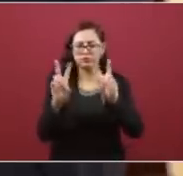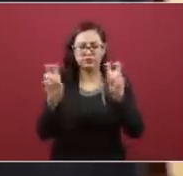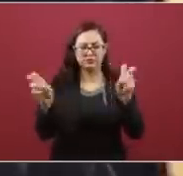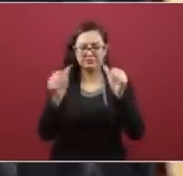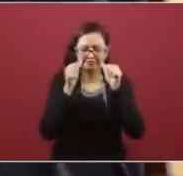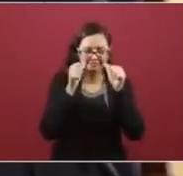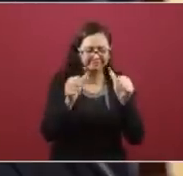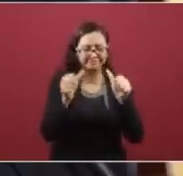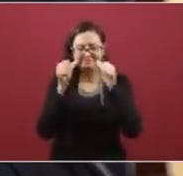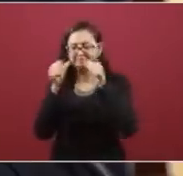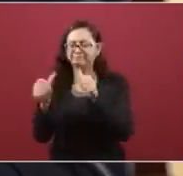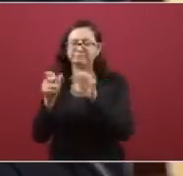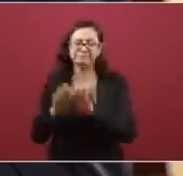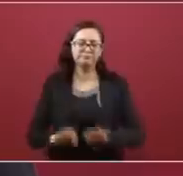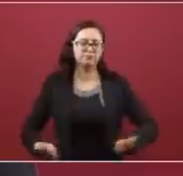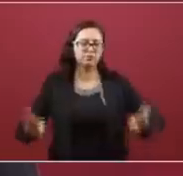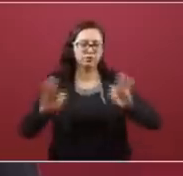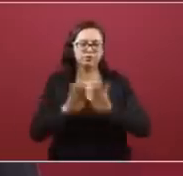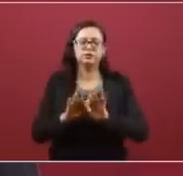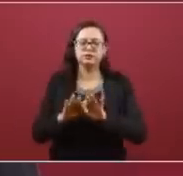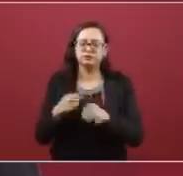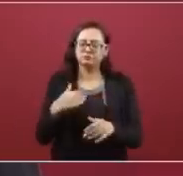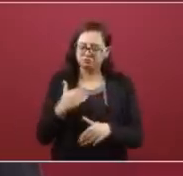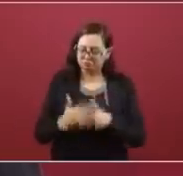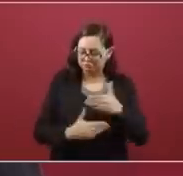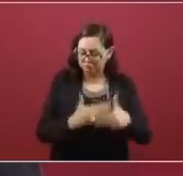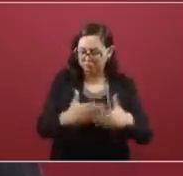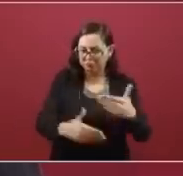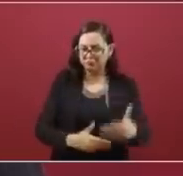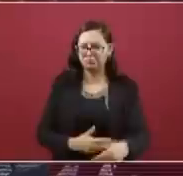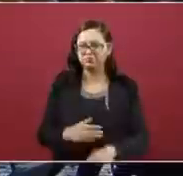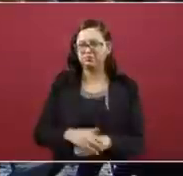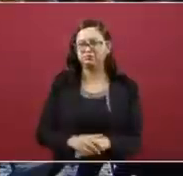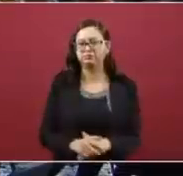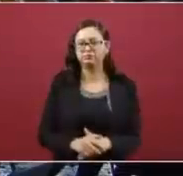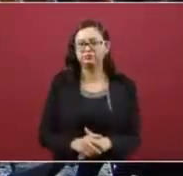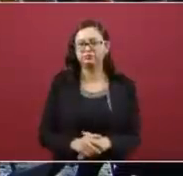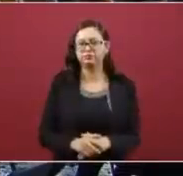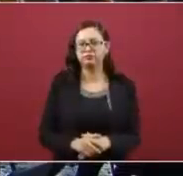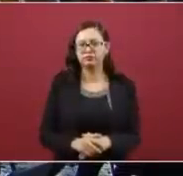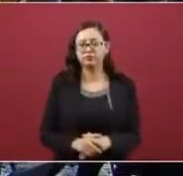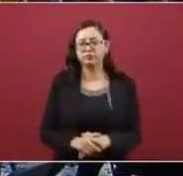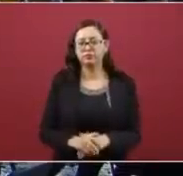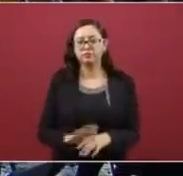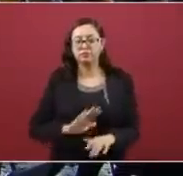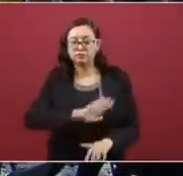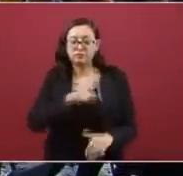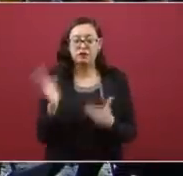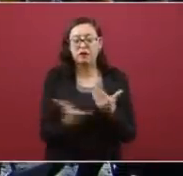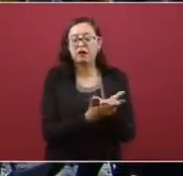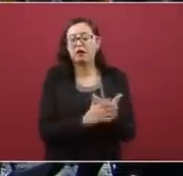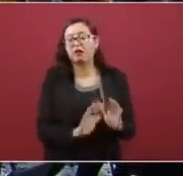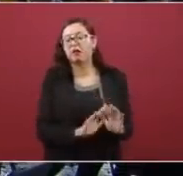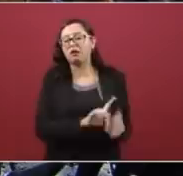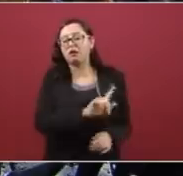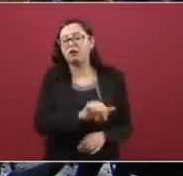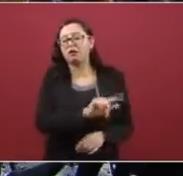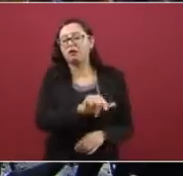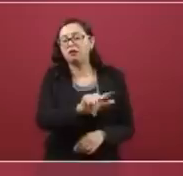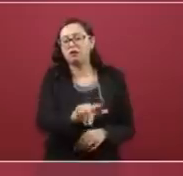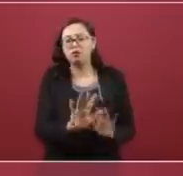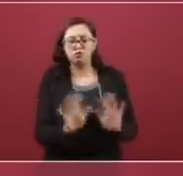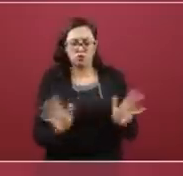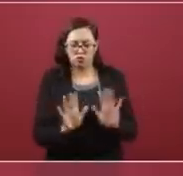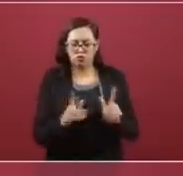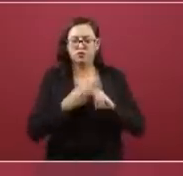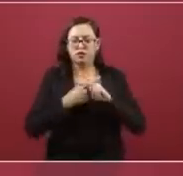Son dos pendientes que tenemos. Se están haciendo las cosas. No es que vamos a empezar, ya hay hasta